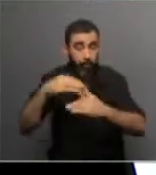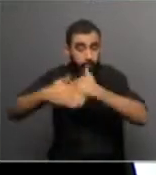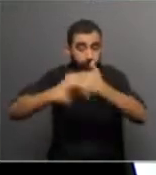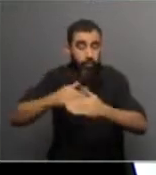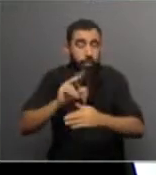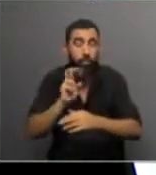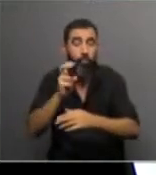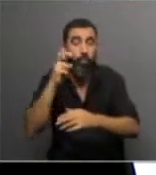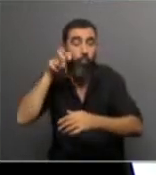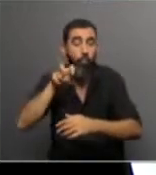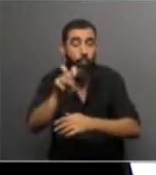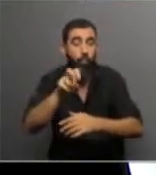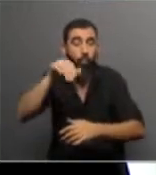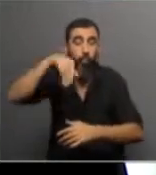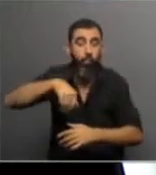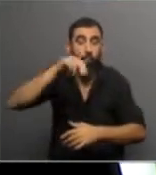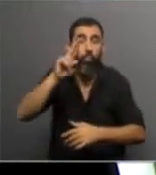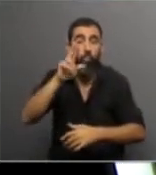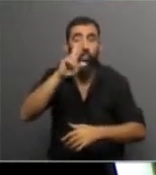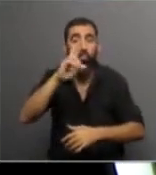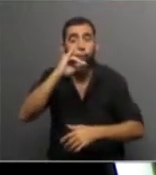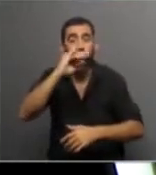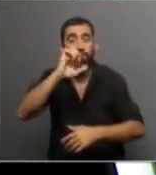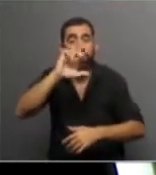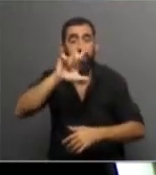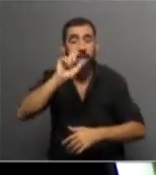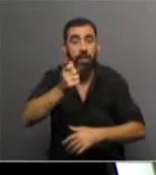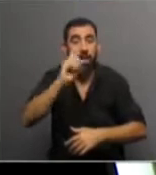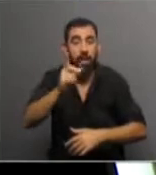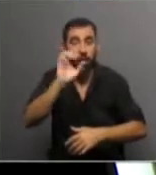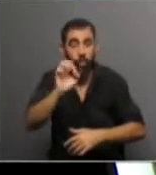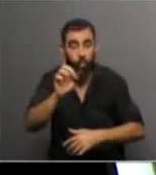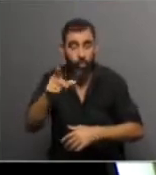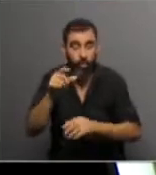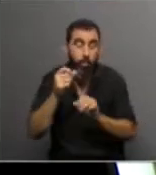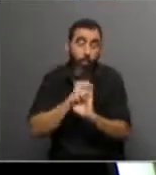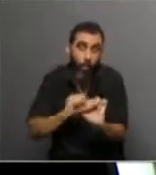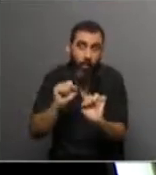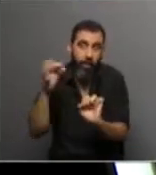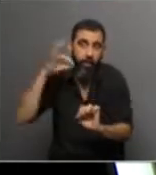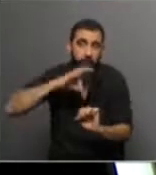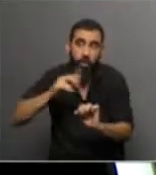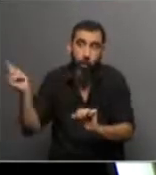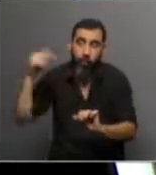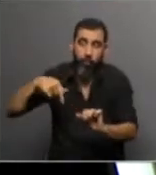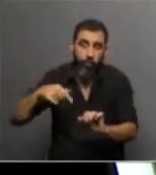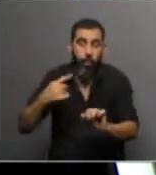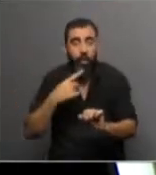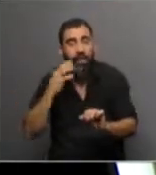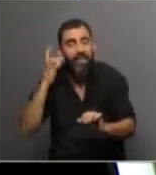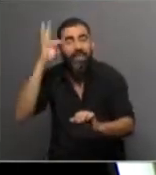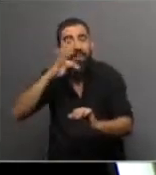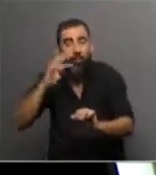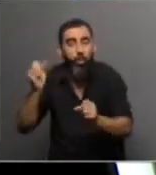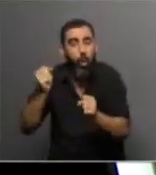en murciélagos, ¿no? Y a través de un animal, de un hospedero, que fue el intermediario. Esa por lo menos es hoy la teoría más firme, aunque todavía no se ha